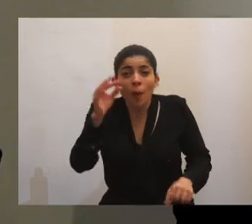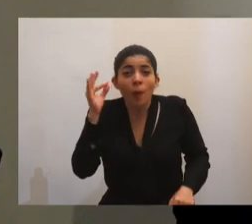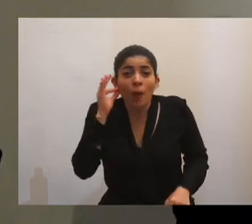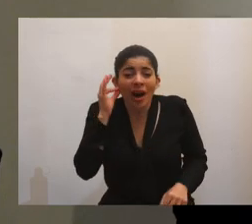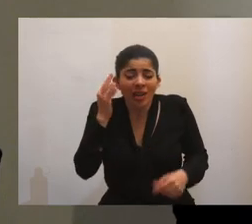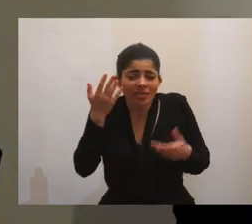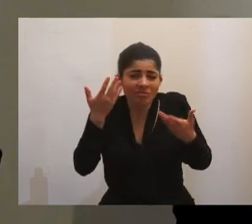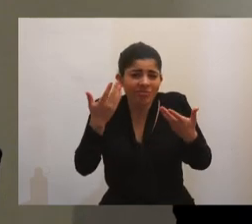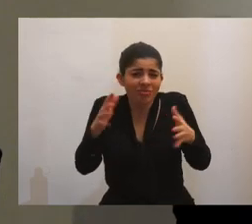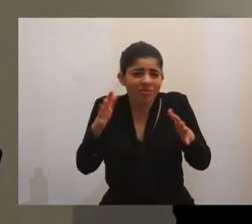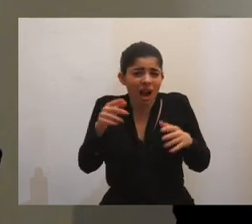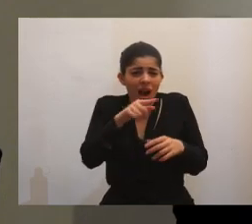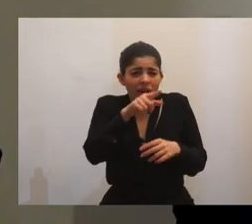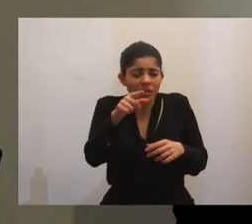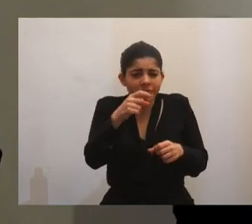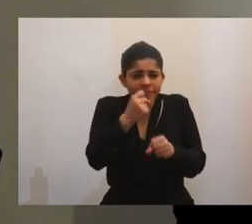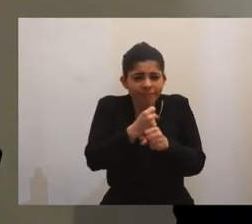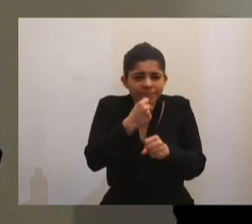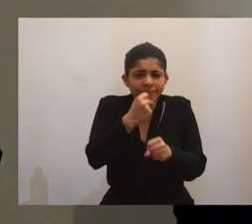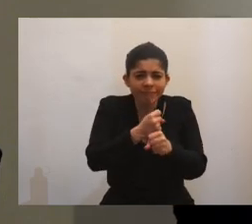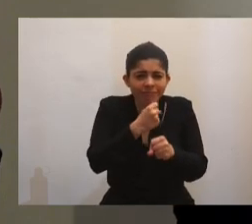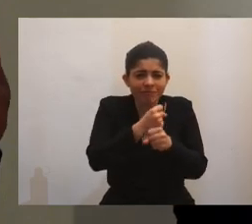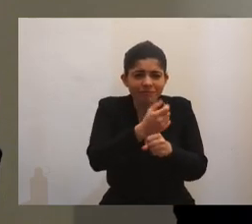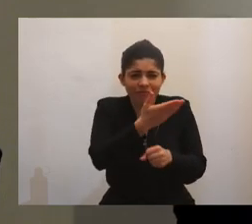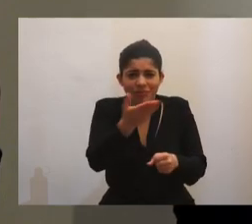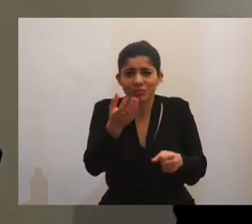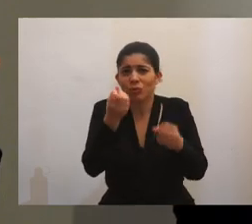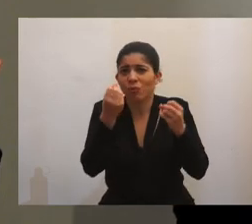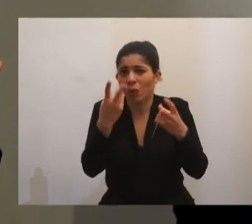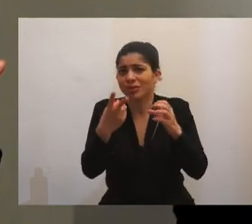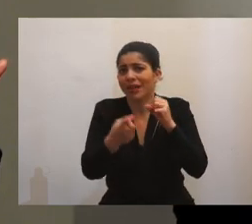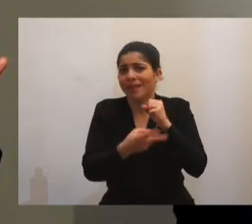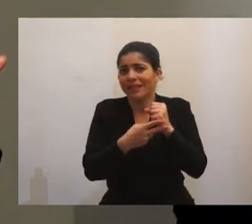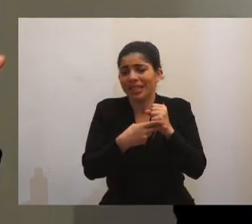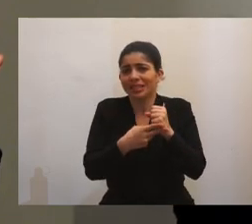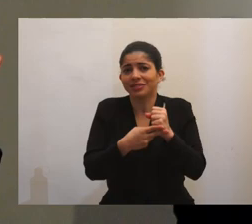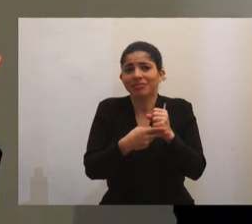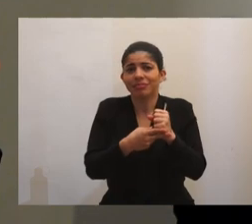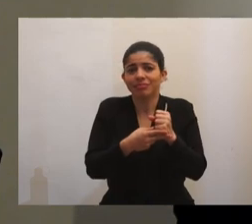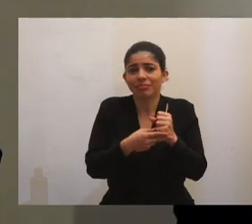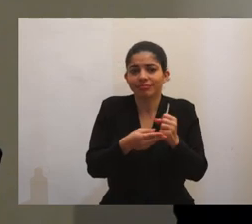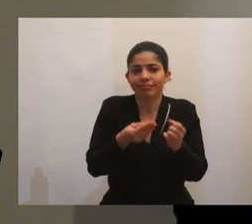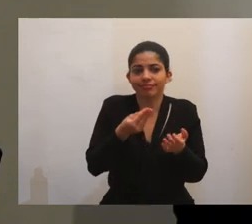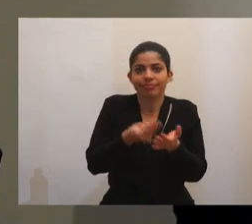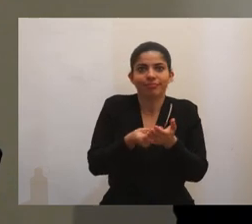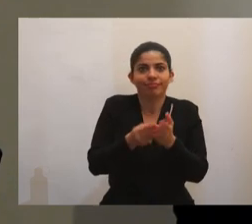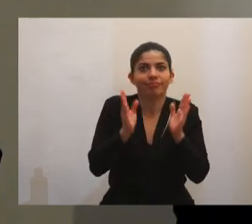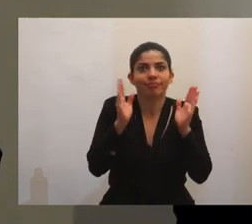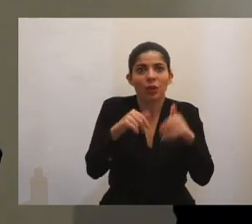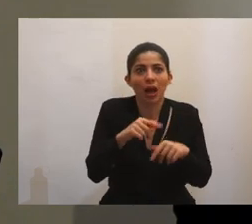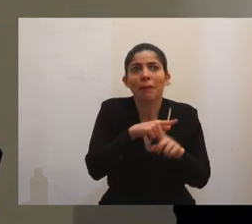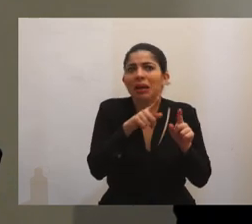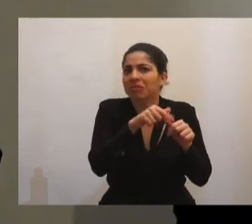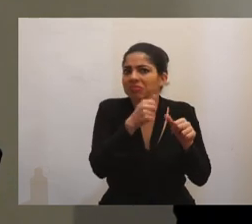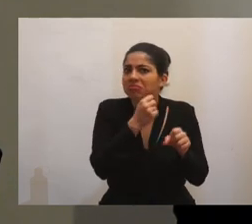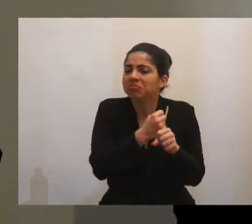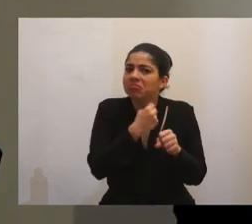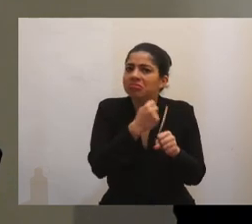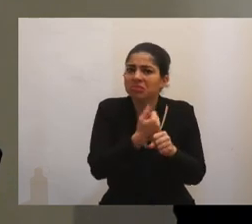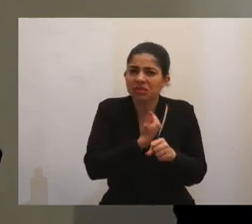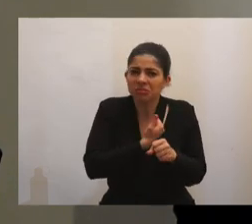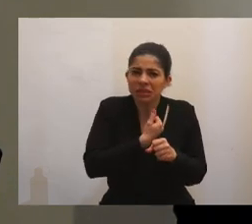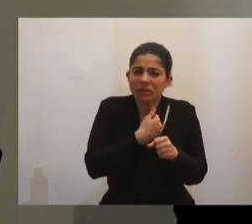por sí haciendo una labor muchas veces con recursos prácticamente nulos, con sus propias